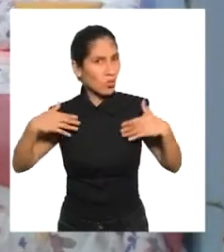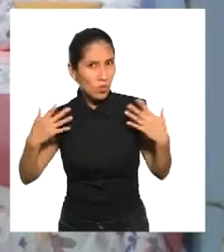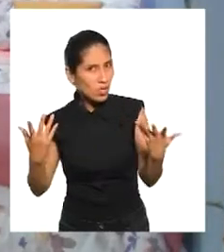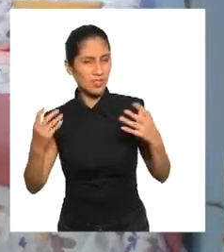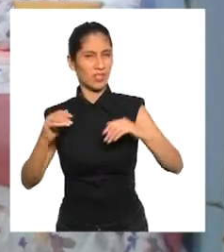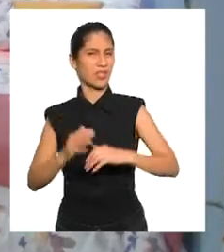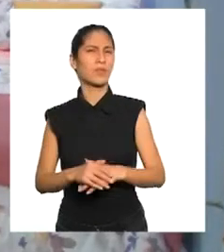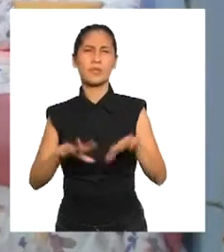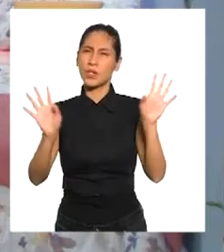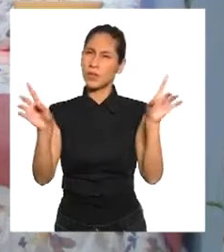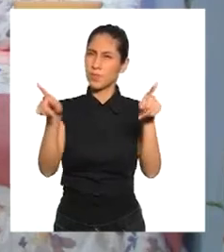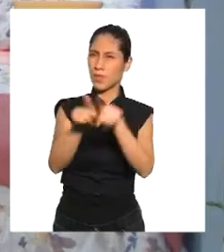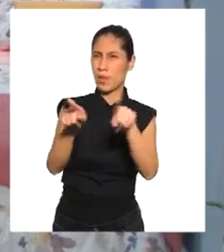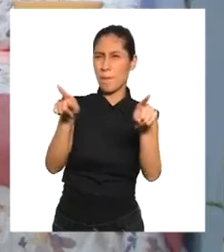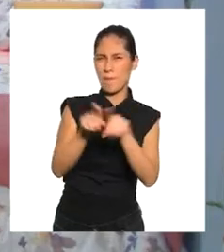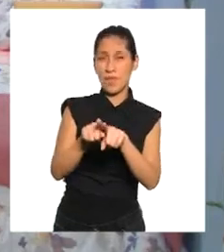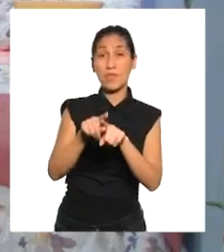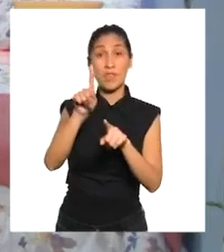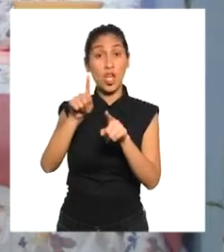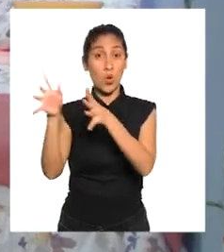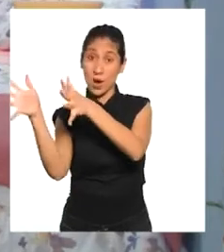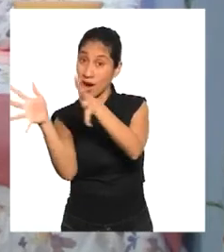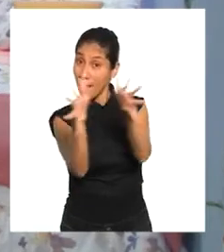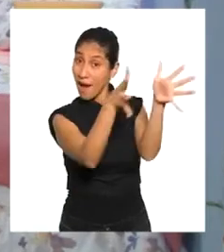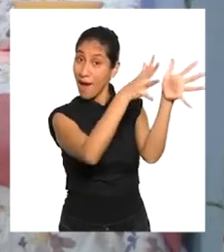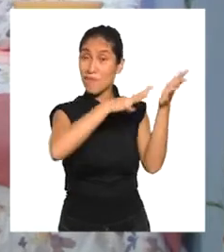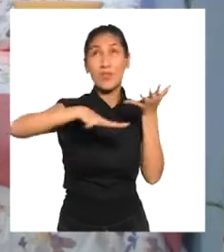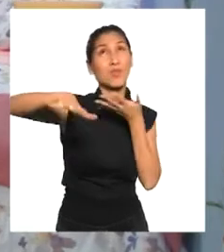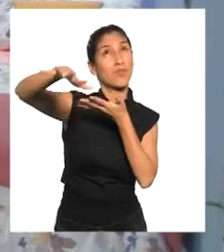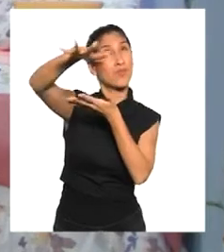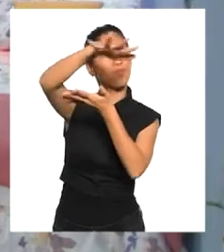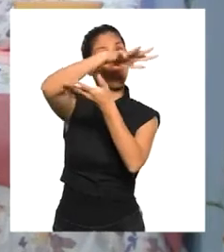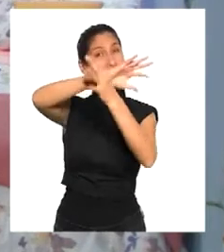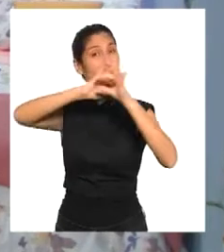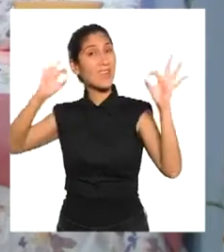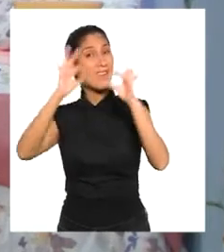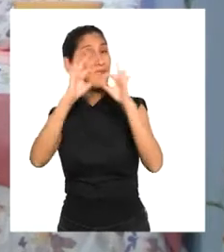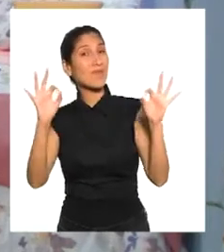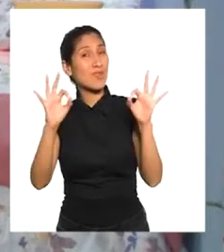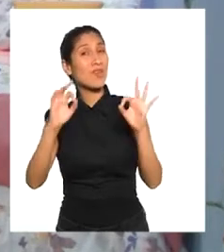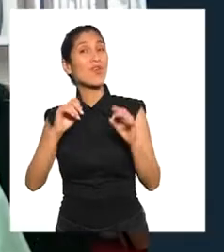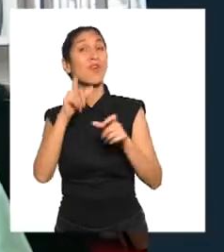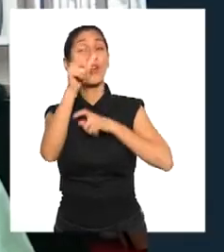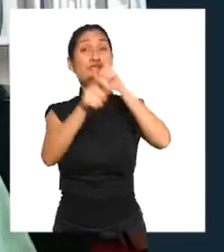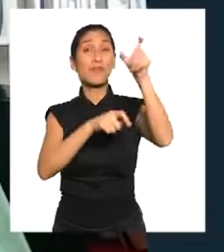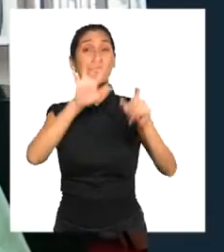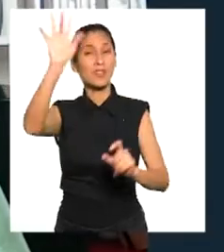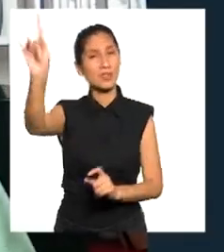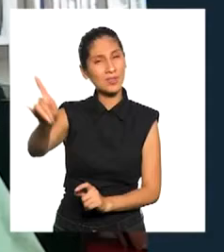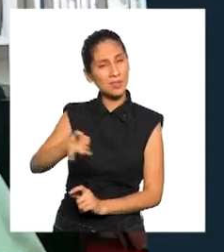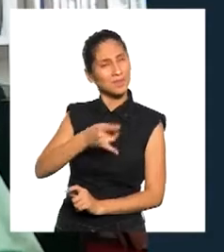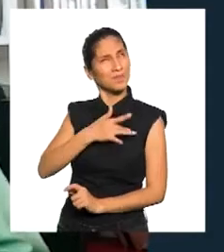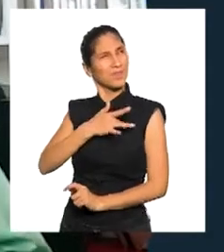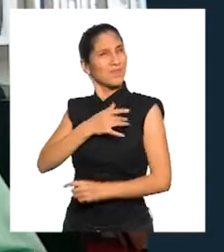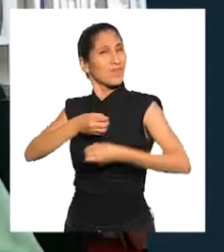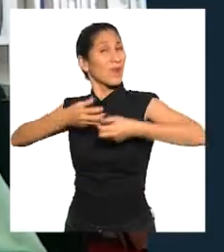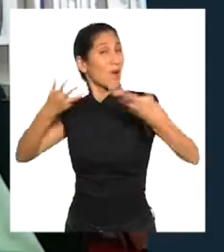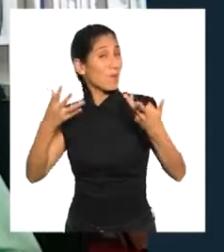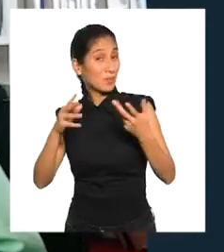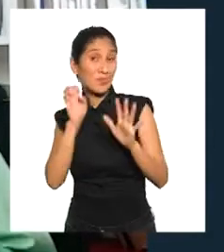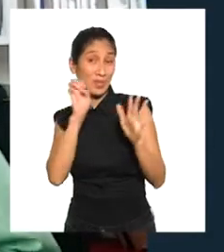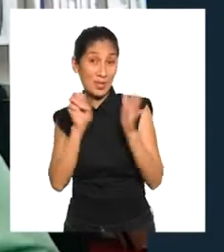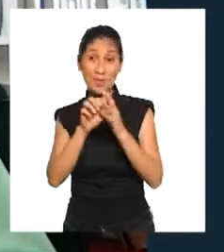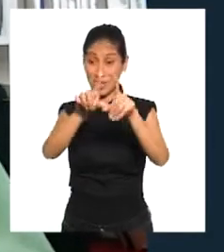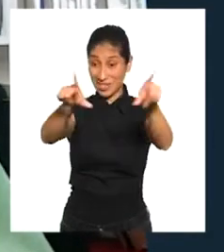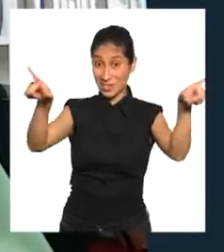ejemplos de los impactos positivos de un ambiente sin contaminación en los aspectos emocionales de las personas? Si la ciudad tiene el aire